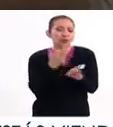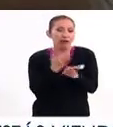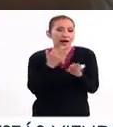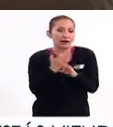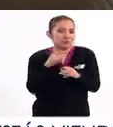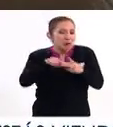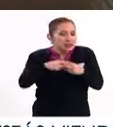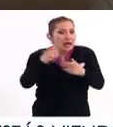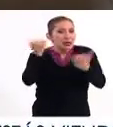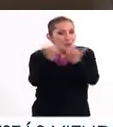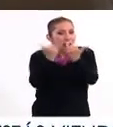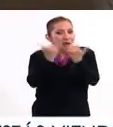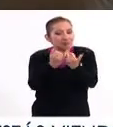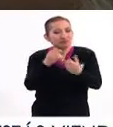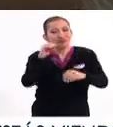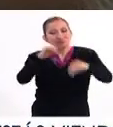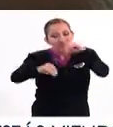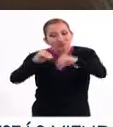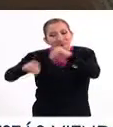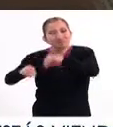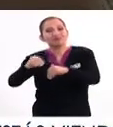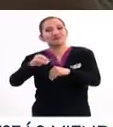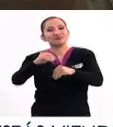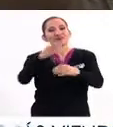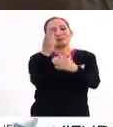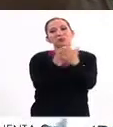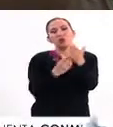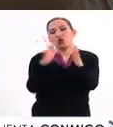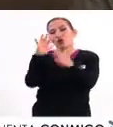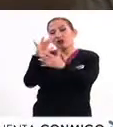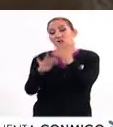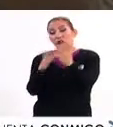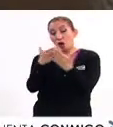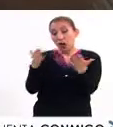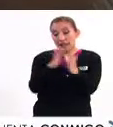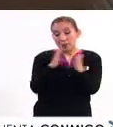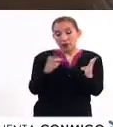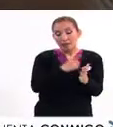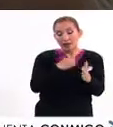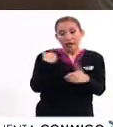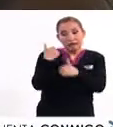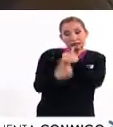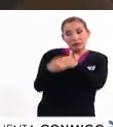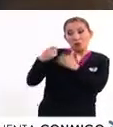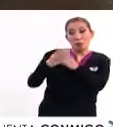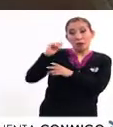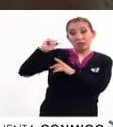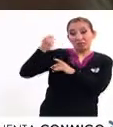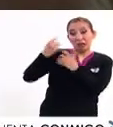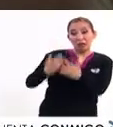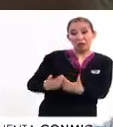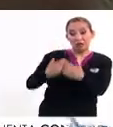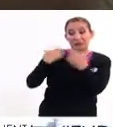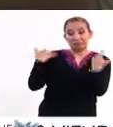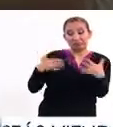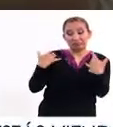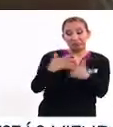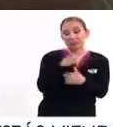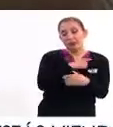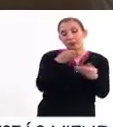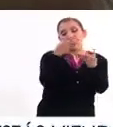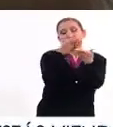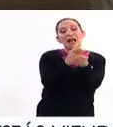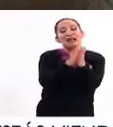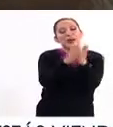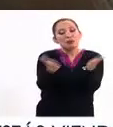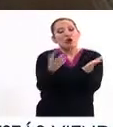nuevas tecnologías, pues tenemos que entregar como libros unos productos de mejor calidad para que puedan ser atractivos y puedan competir, que es una